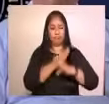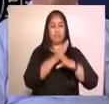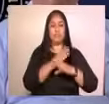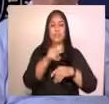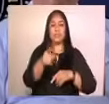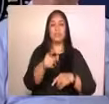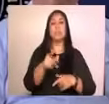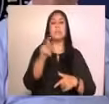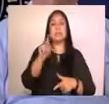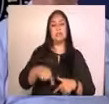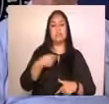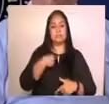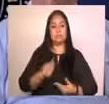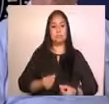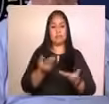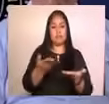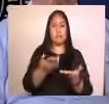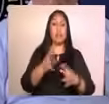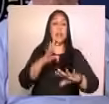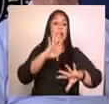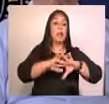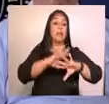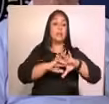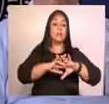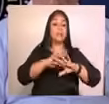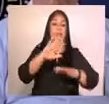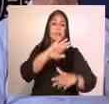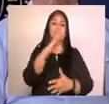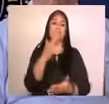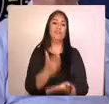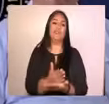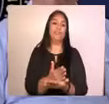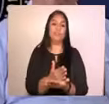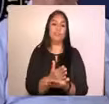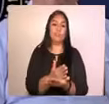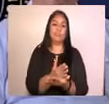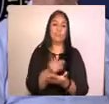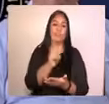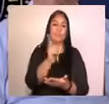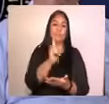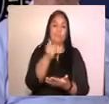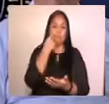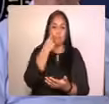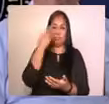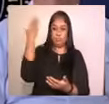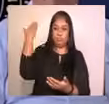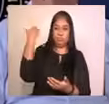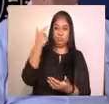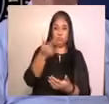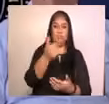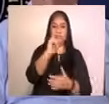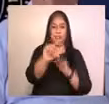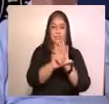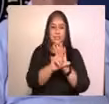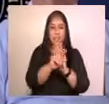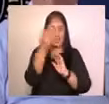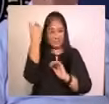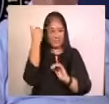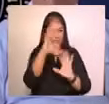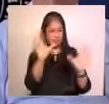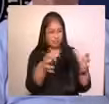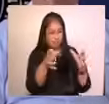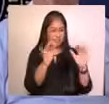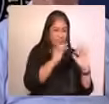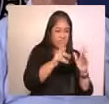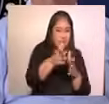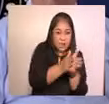merece. Las cárceles ya no van a ser los centros de crimen que fueron. Las cárceles son parte de una